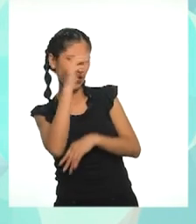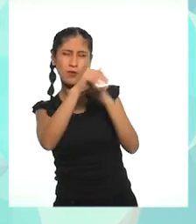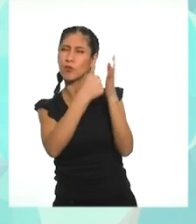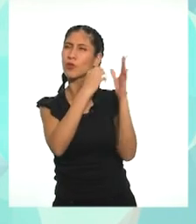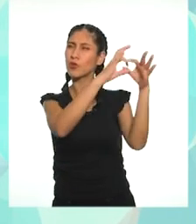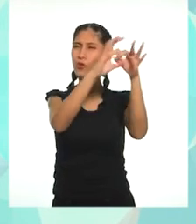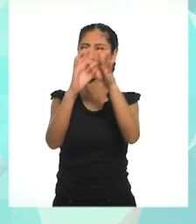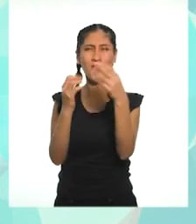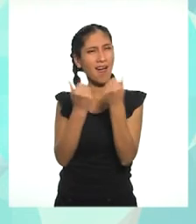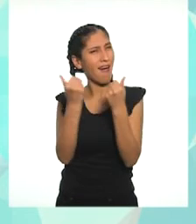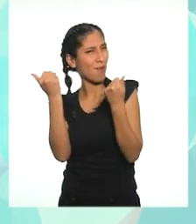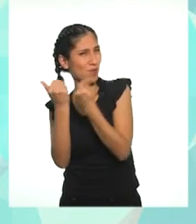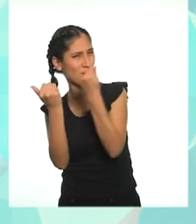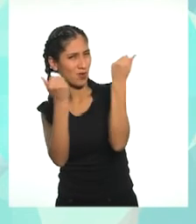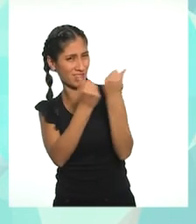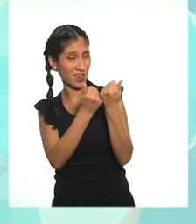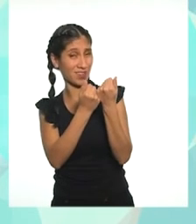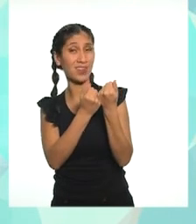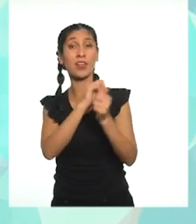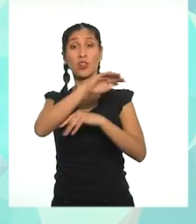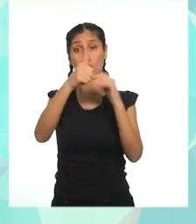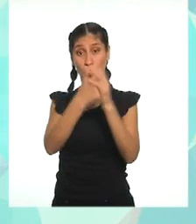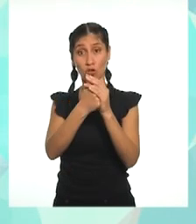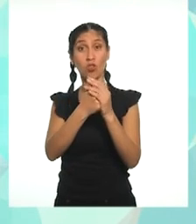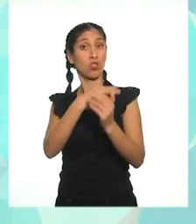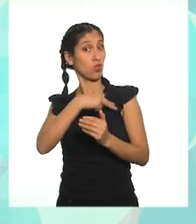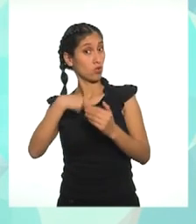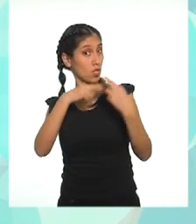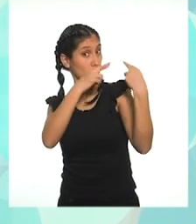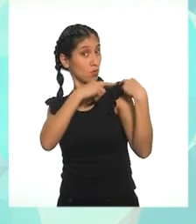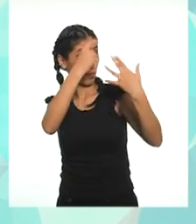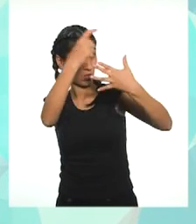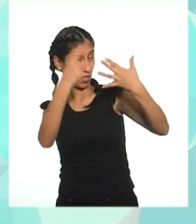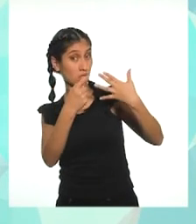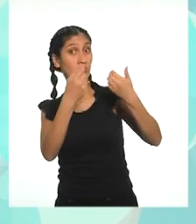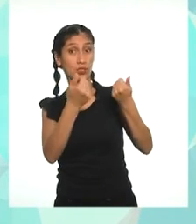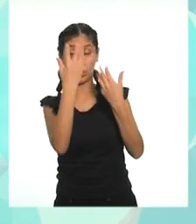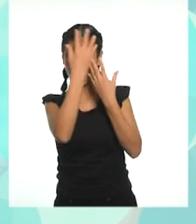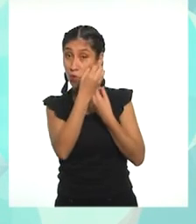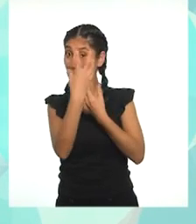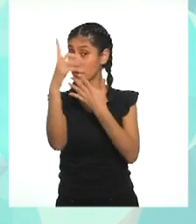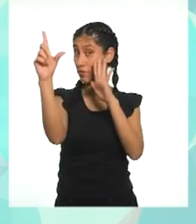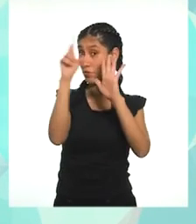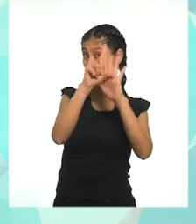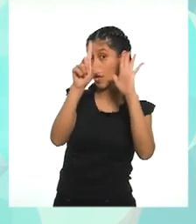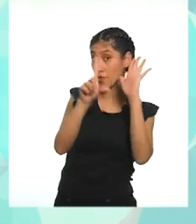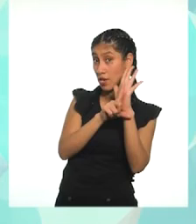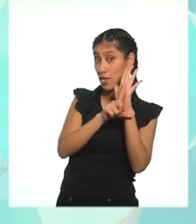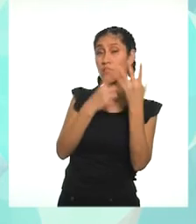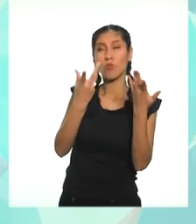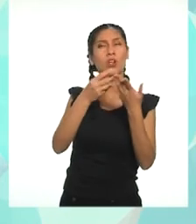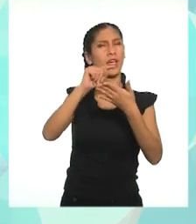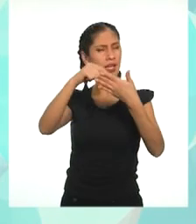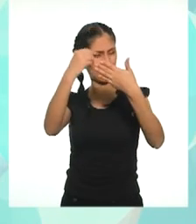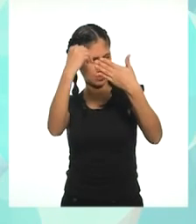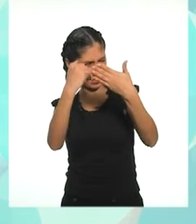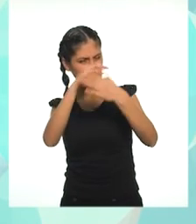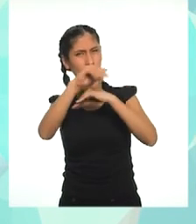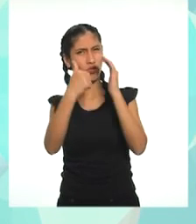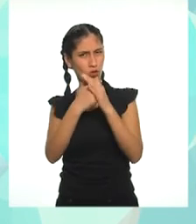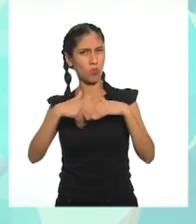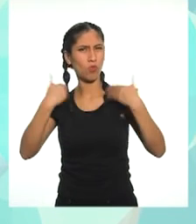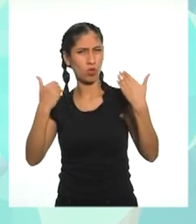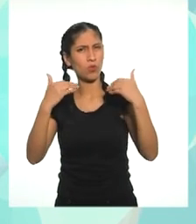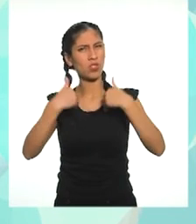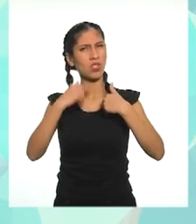solidario. Tenemos que cumplir nuestros deberes como ciudadanos que somos, obedeciendo las leyes, porque así logramos una sociedad en